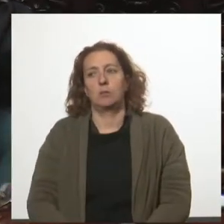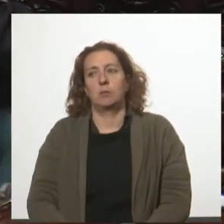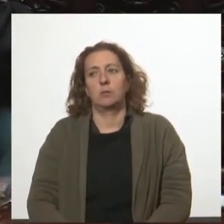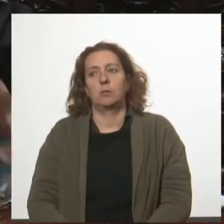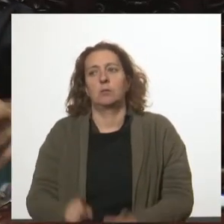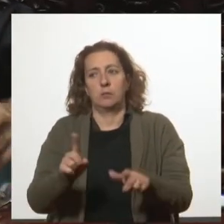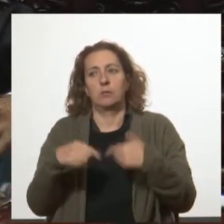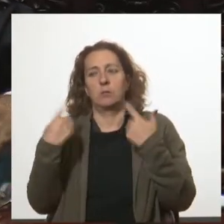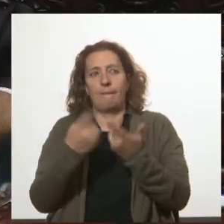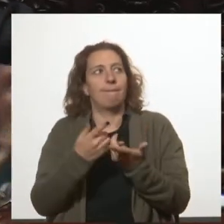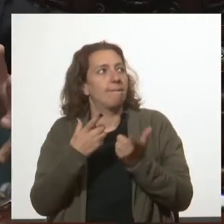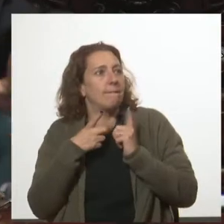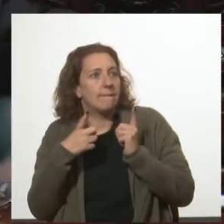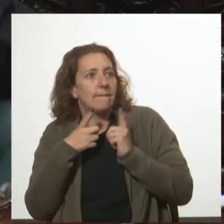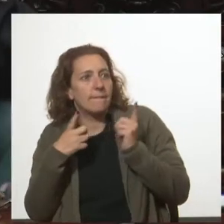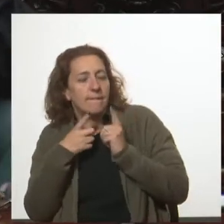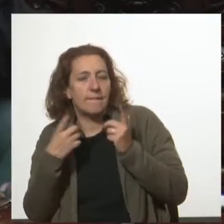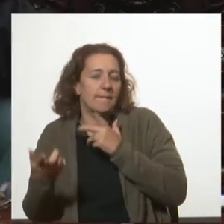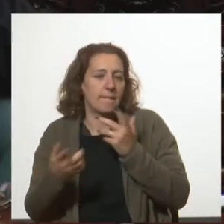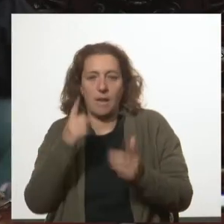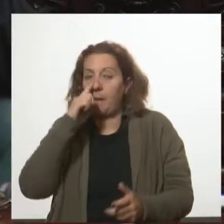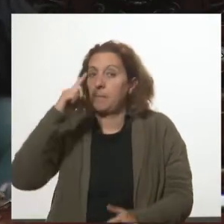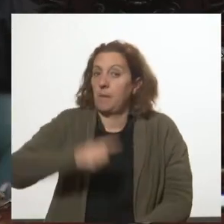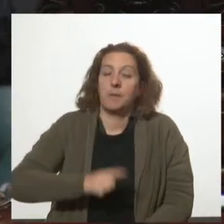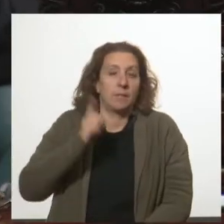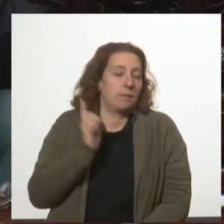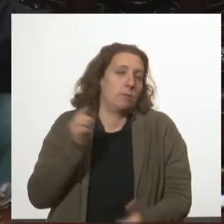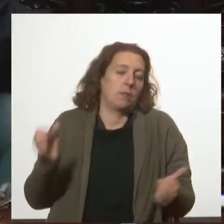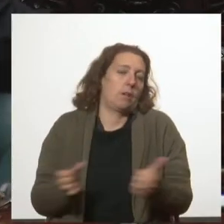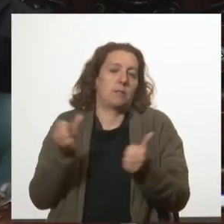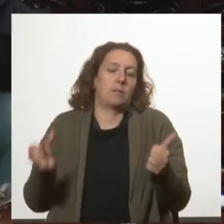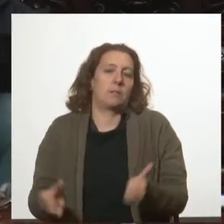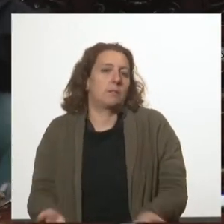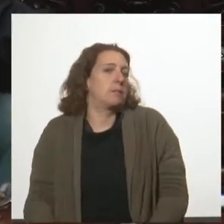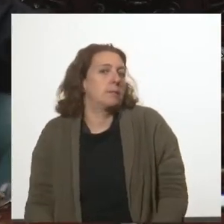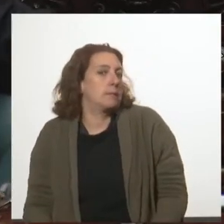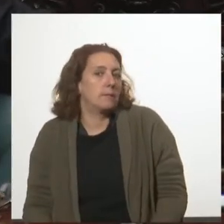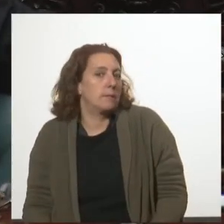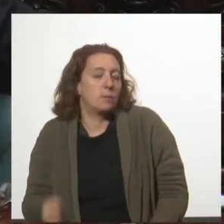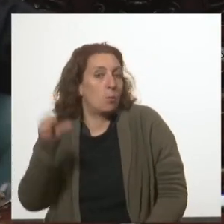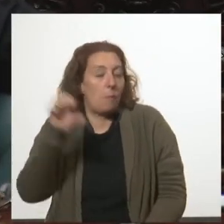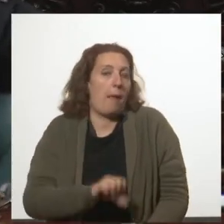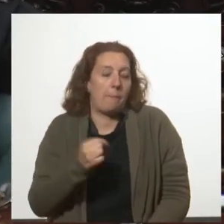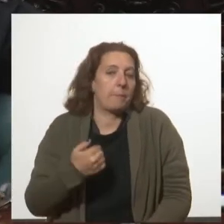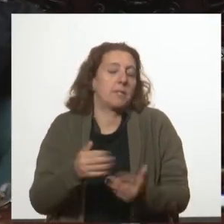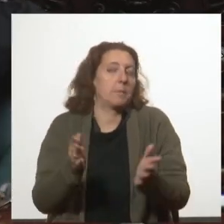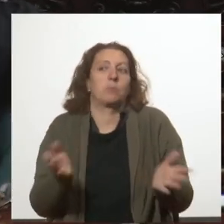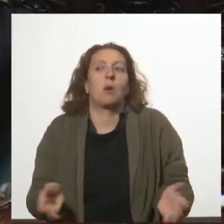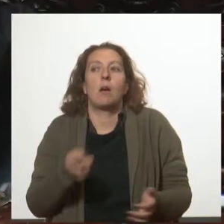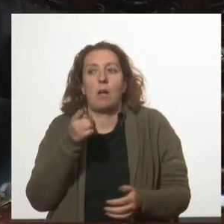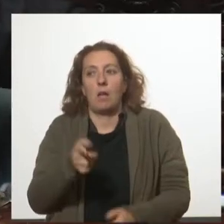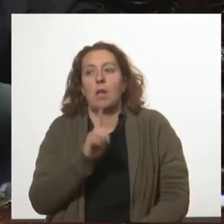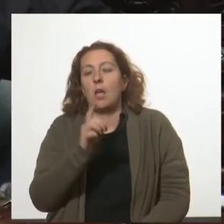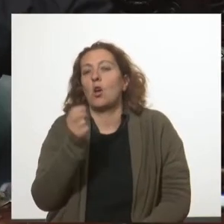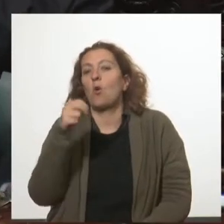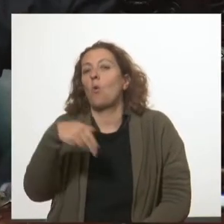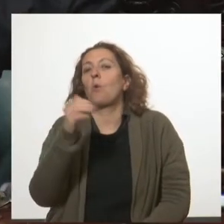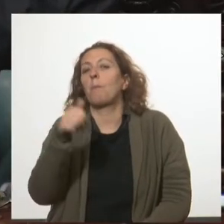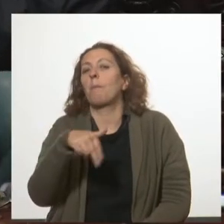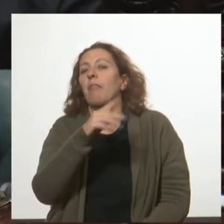generado una expectativa y que rápidamente tuvimos que tomar una acción no salió mal la primera acción allí estuvo por vender